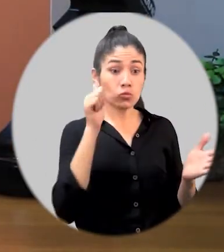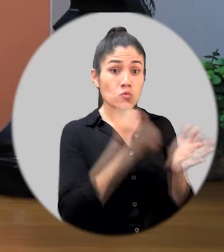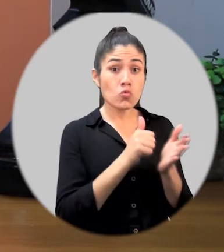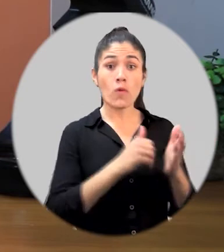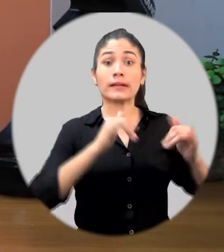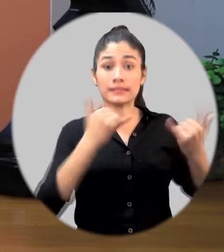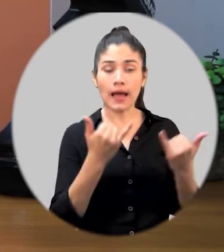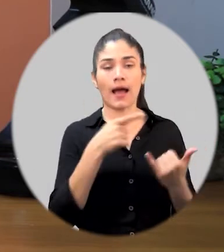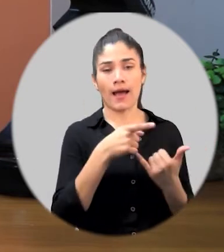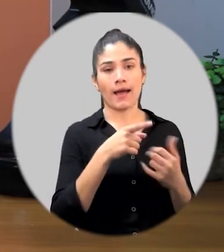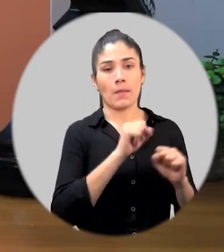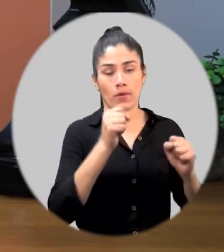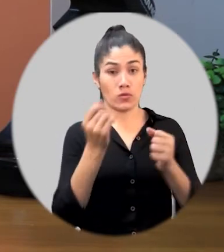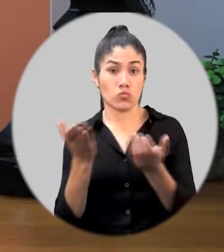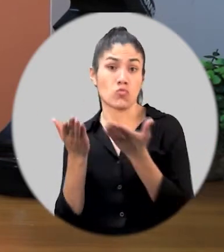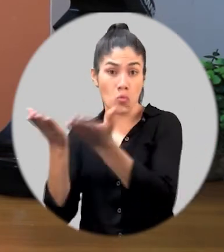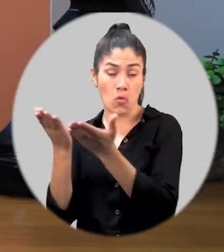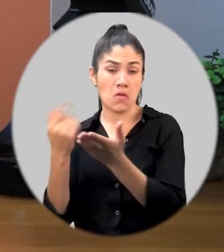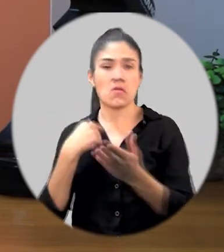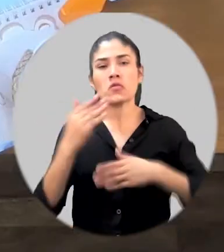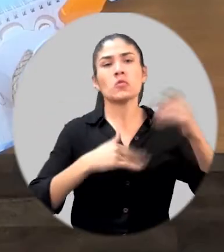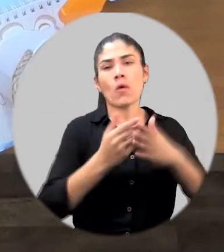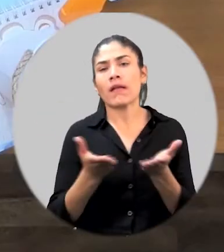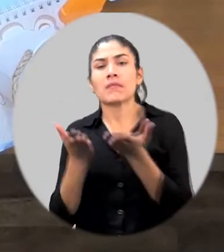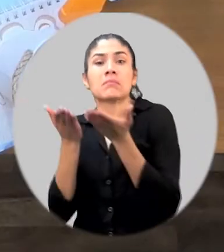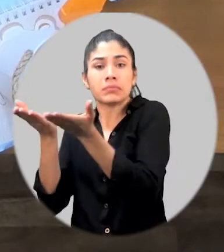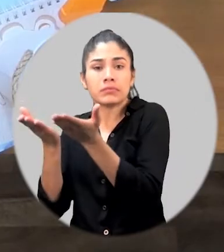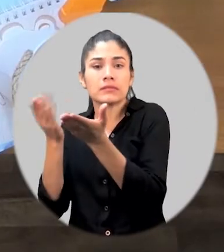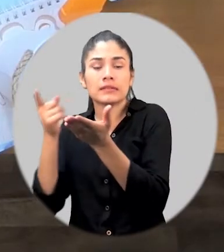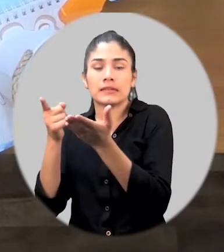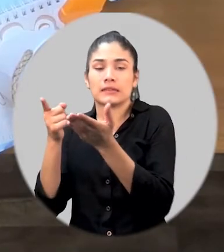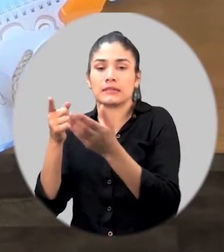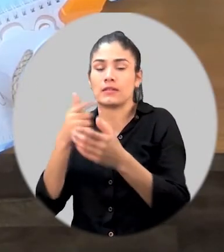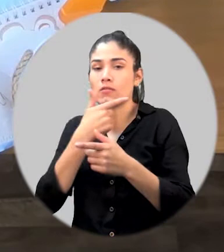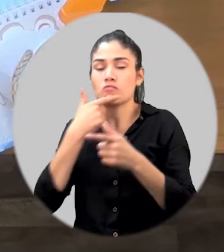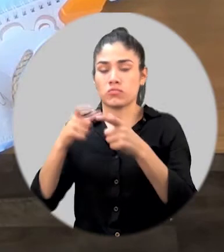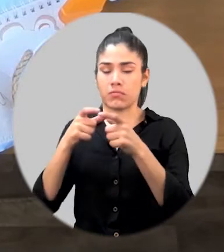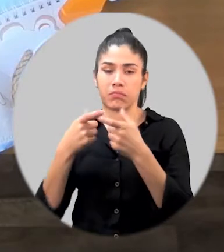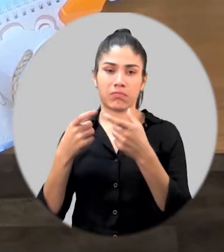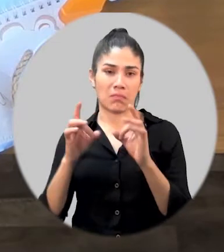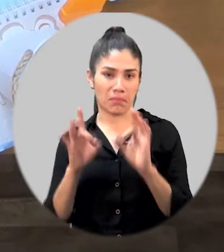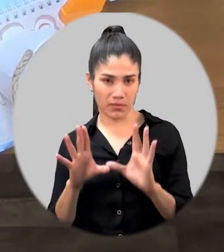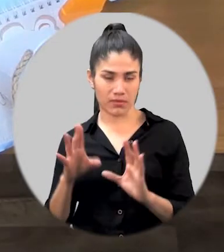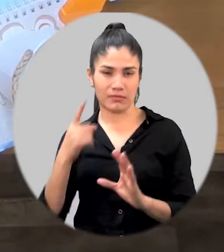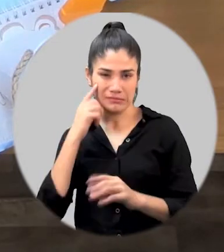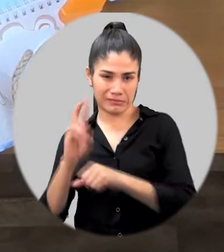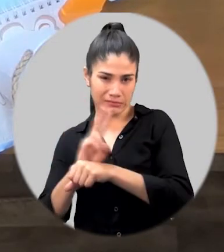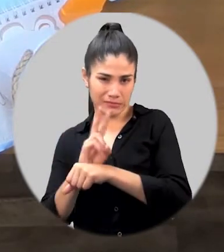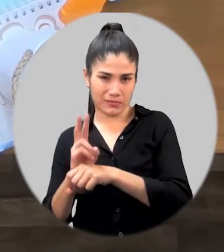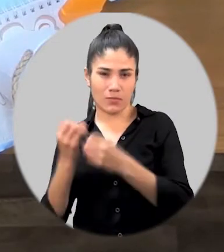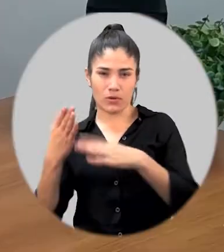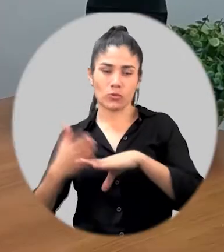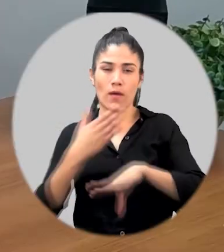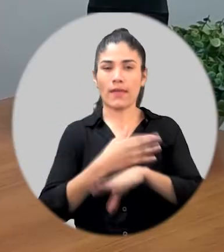masa, porque si nosotros colocamos a temperatura ambiente en el horno, las cookies van a perder su forma, y para que no pase